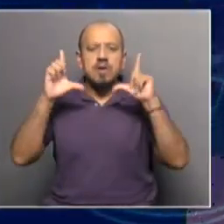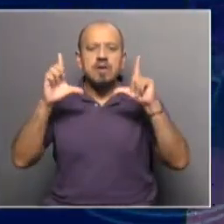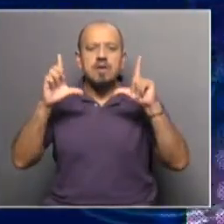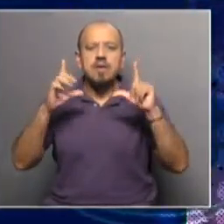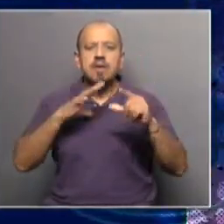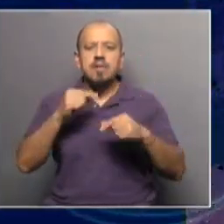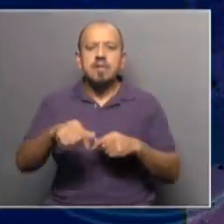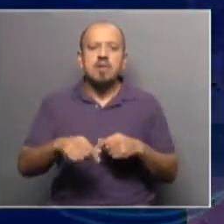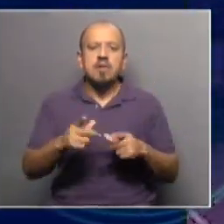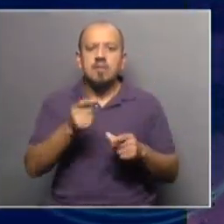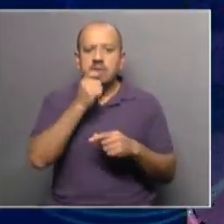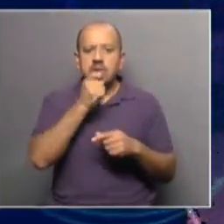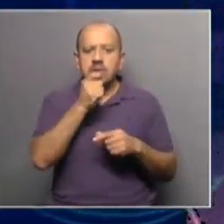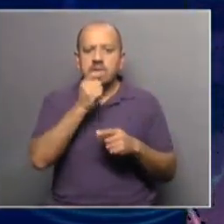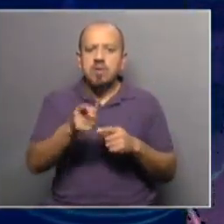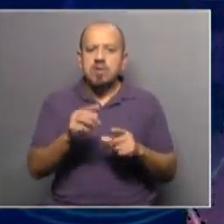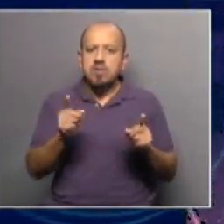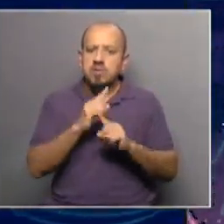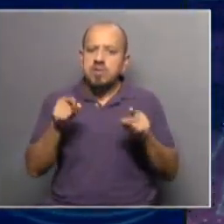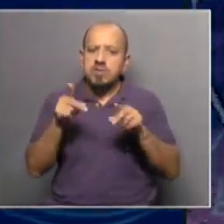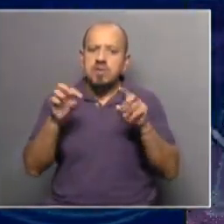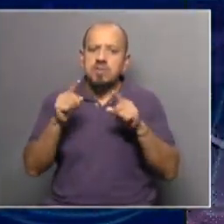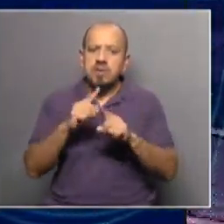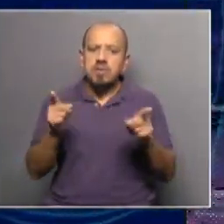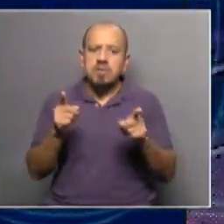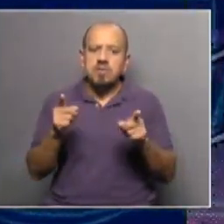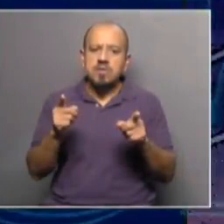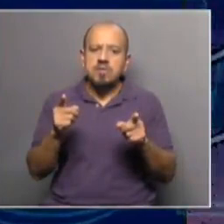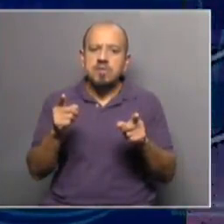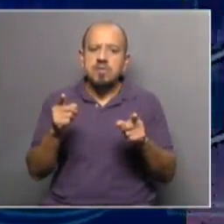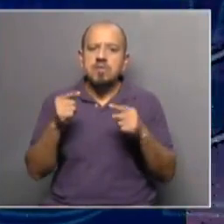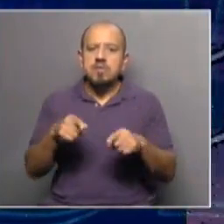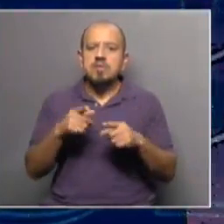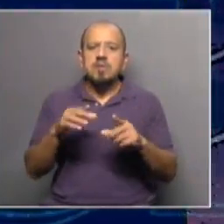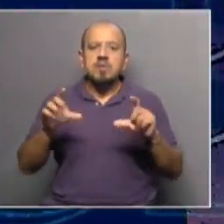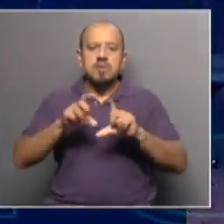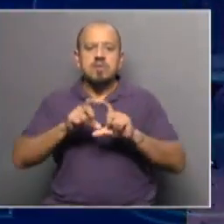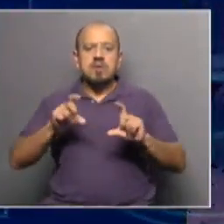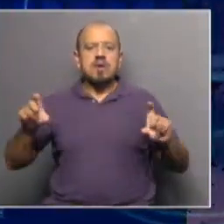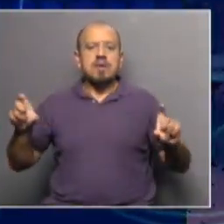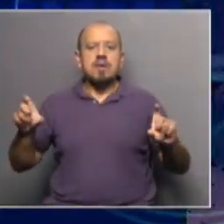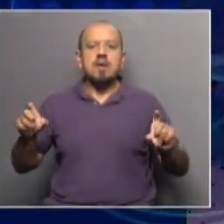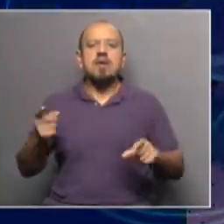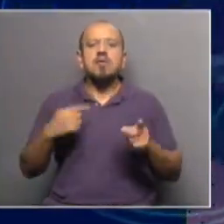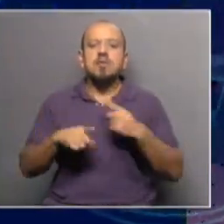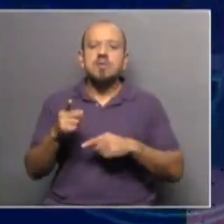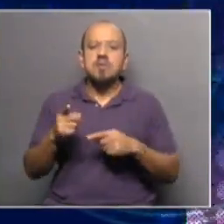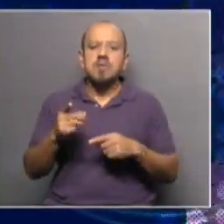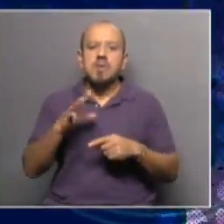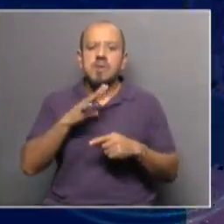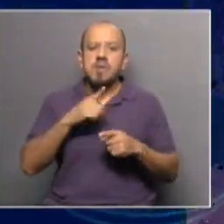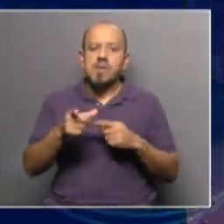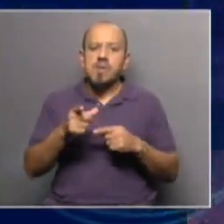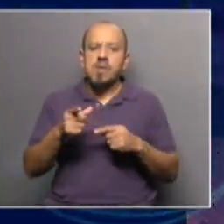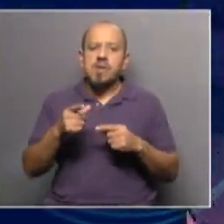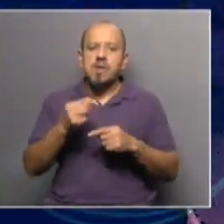periodistas que acá en Uruguay decían, no, los jugadores no deberían meterse en ese tema, y no le pasaban la pancarta más unidos que nunca. Claro. Entonces, hay medios que son